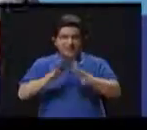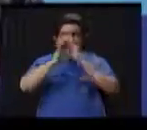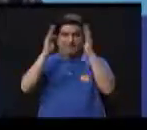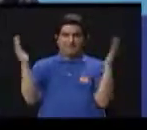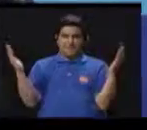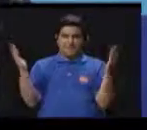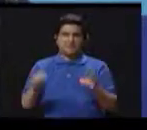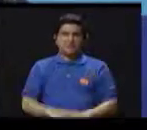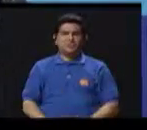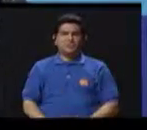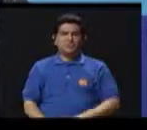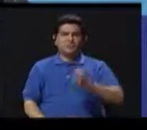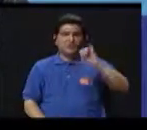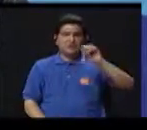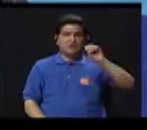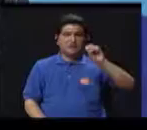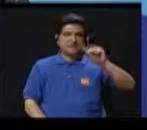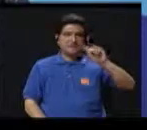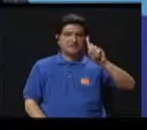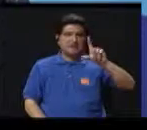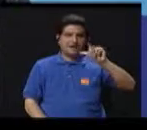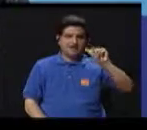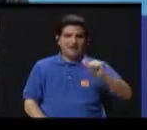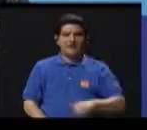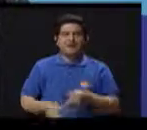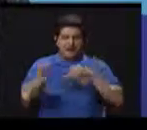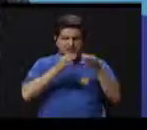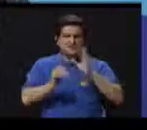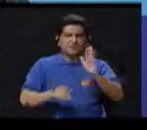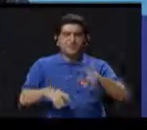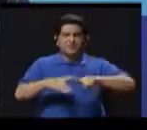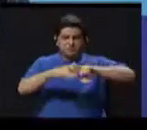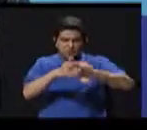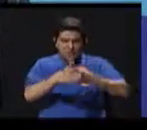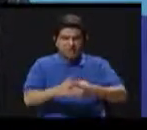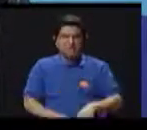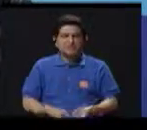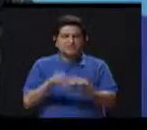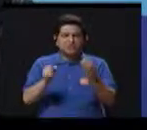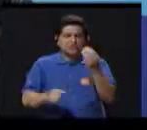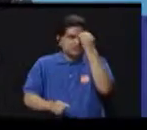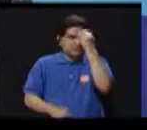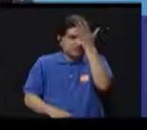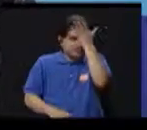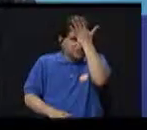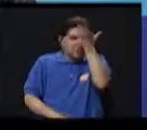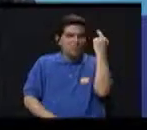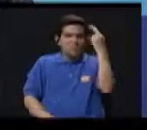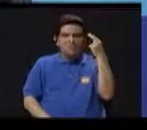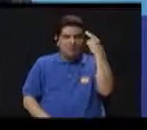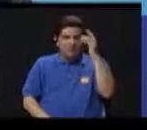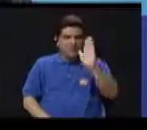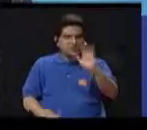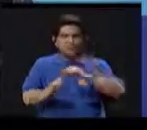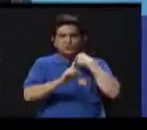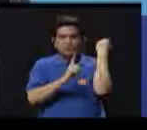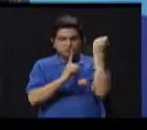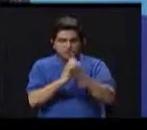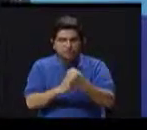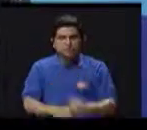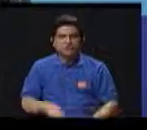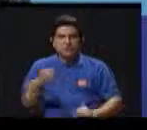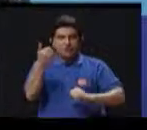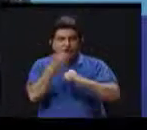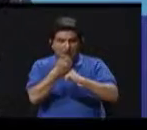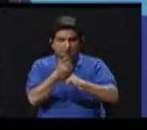y de amplitud a la vez, como Isabela cuenta su origen, sin trauma, cuál es el origen de su, de su